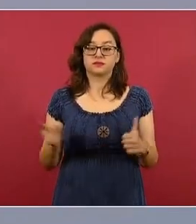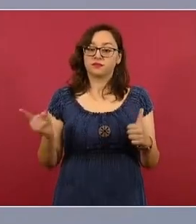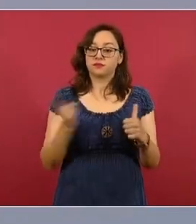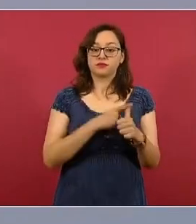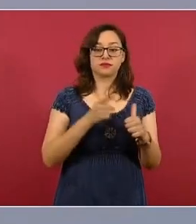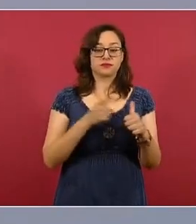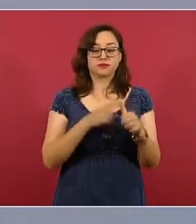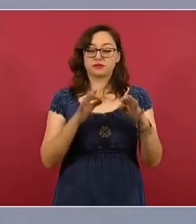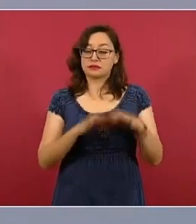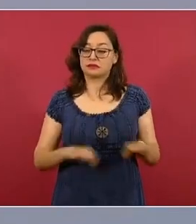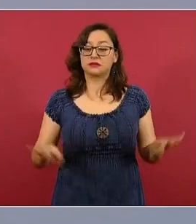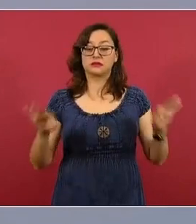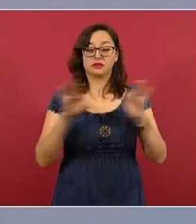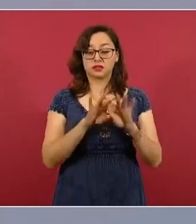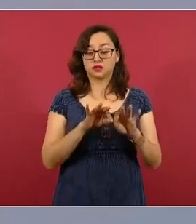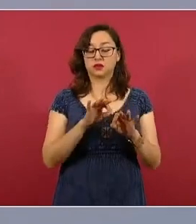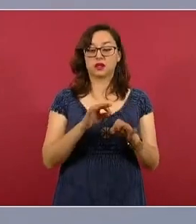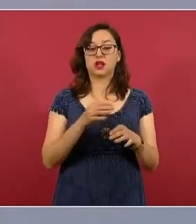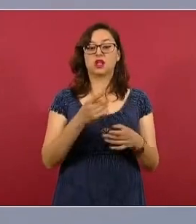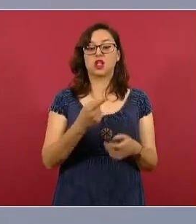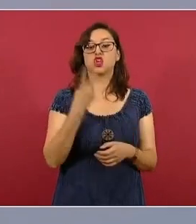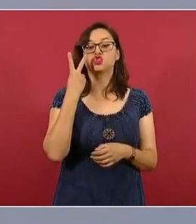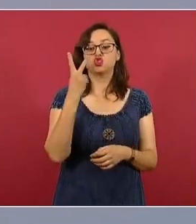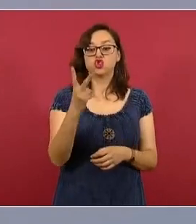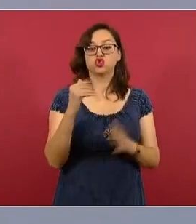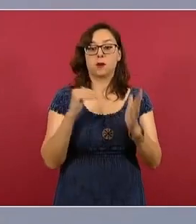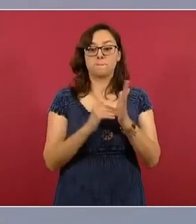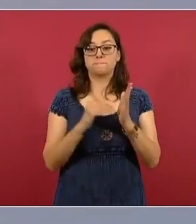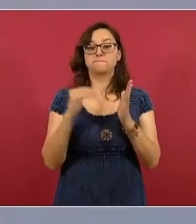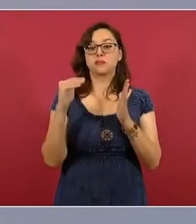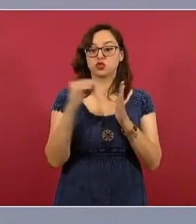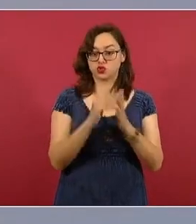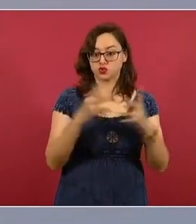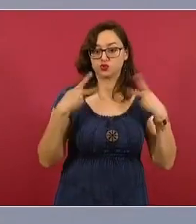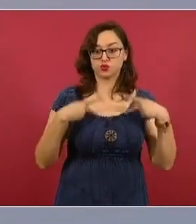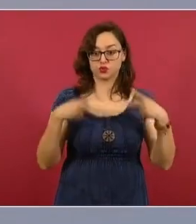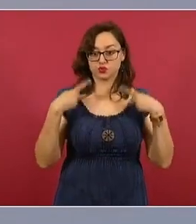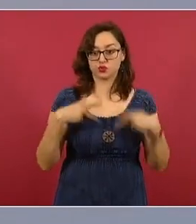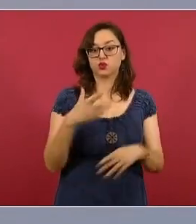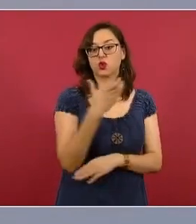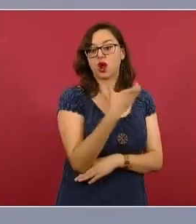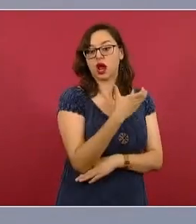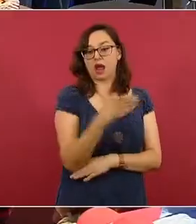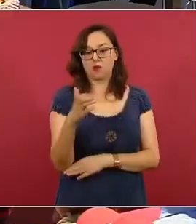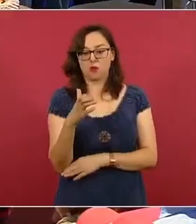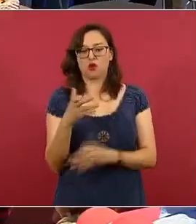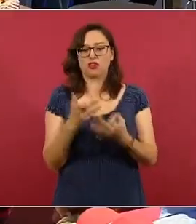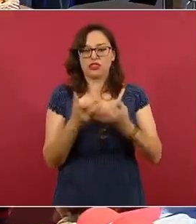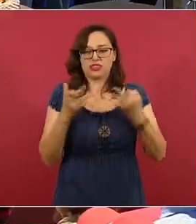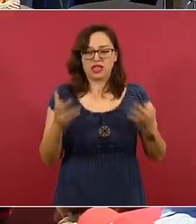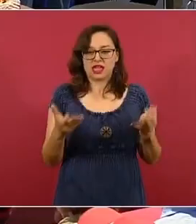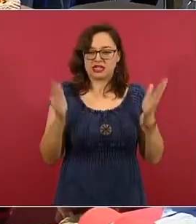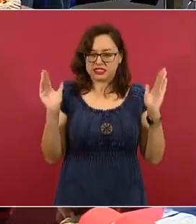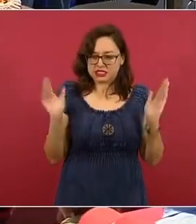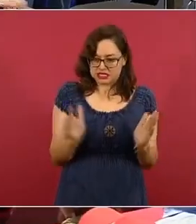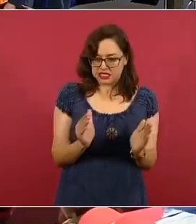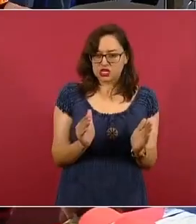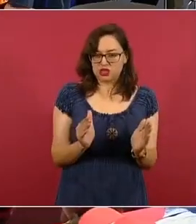de productores que están en el programa de producción para el